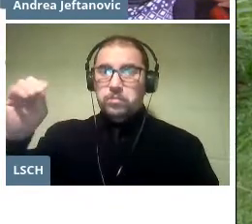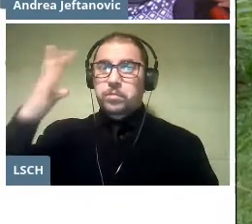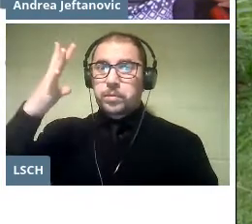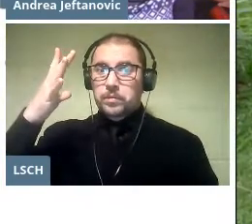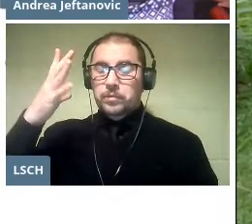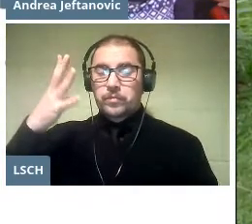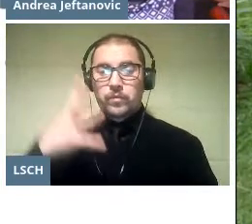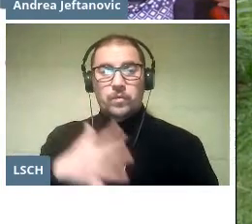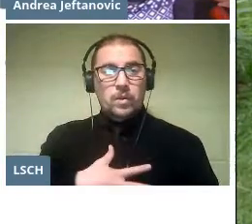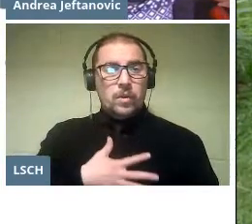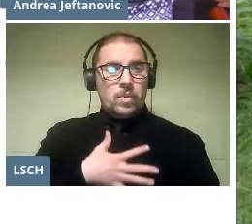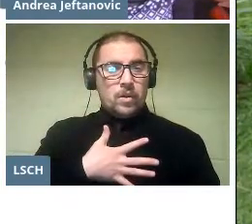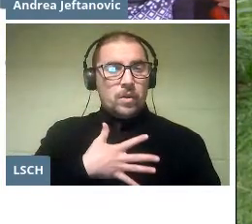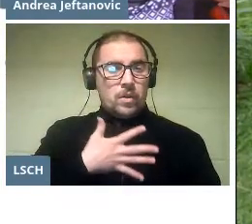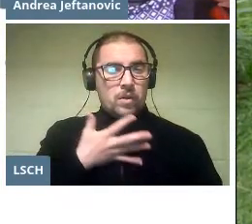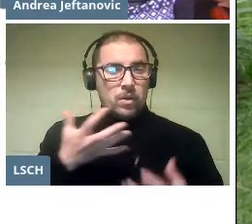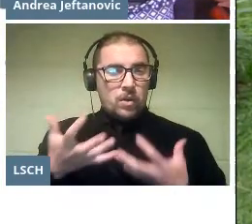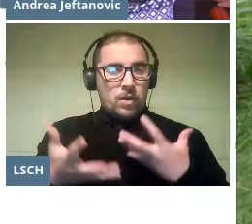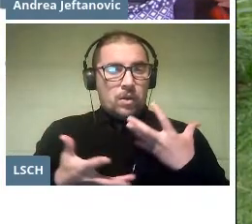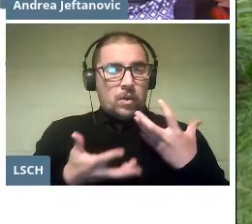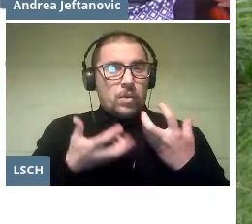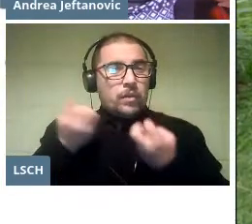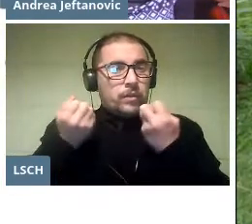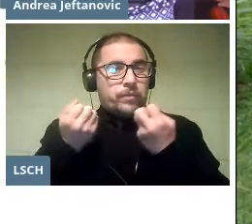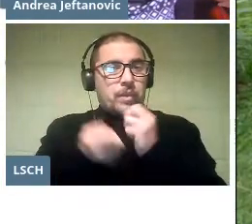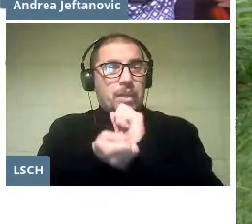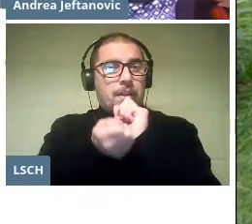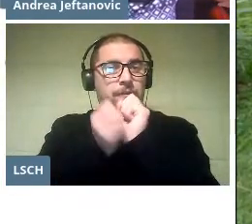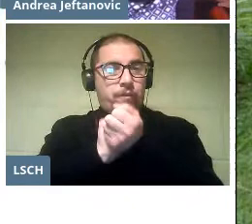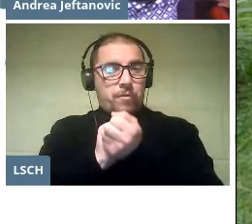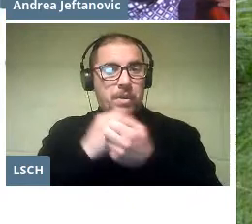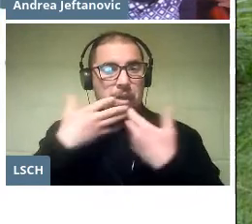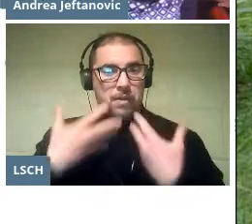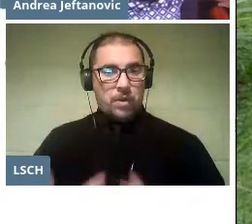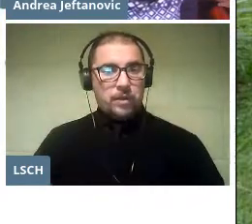y ha sido transformada en otra materia.